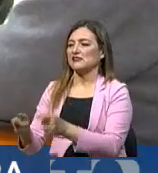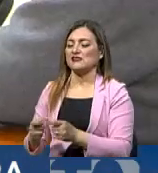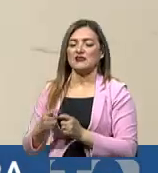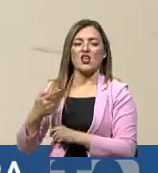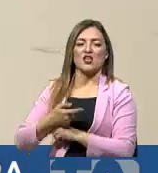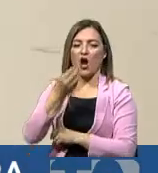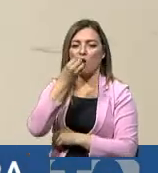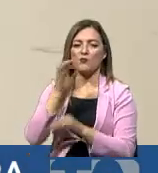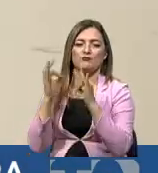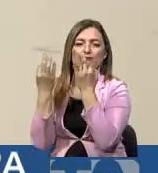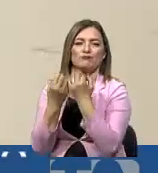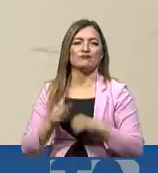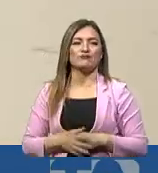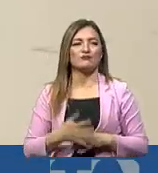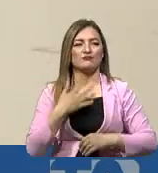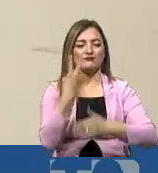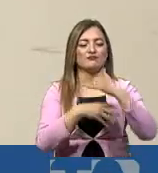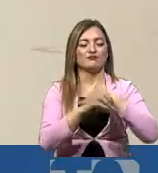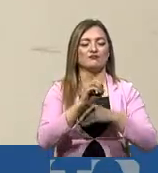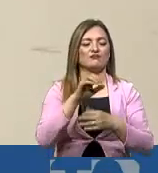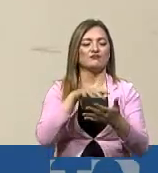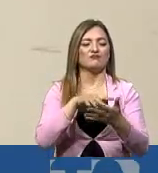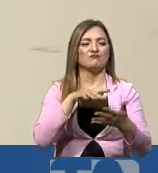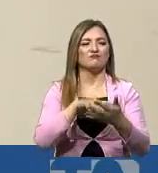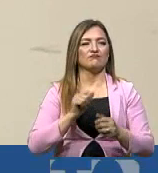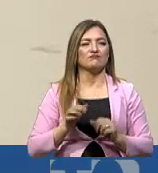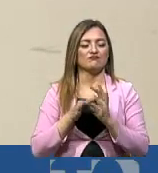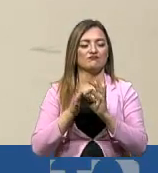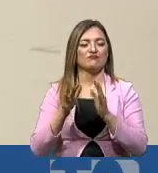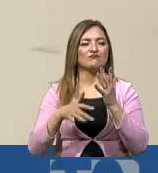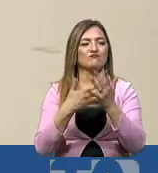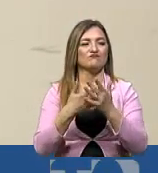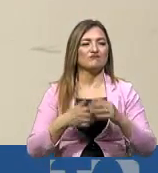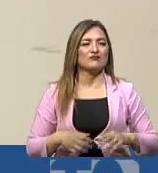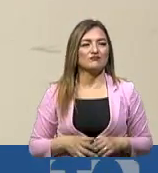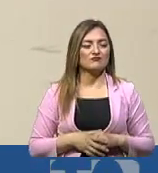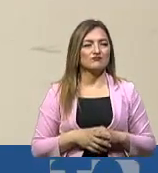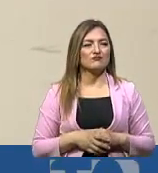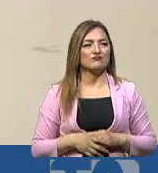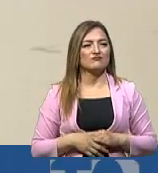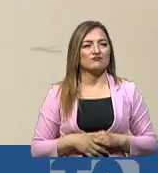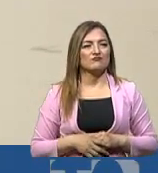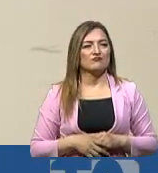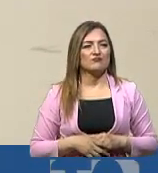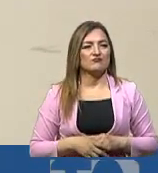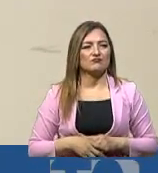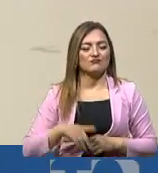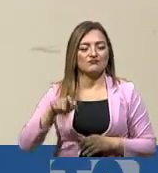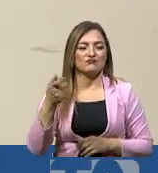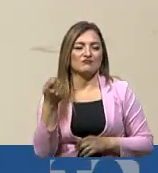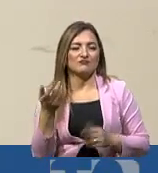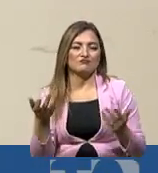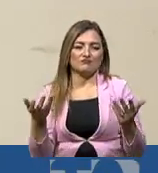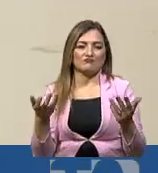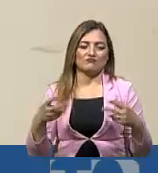comida tenemos niños estudiando todos los compañeros necesitamos algo de dinero para poder